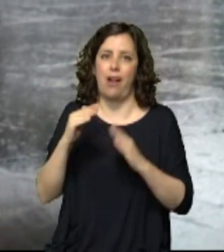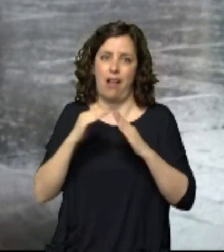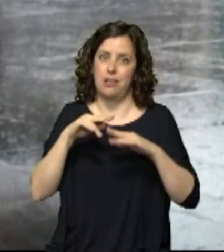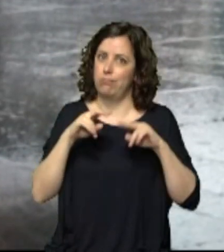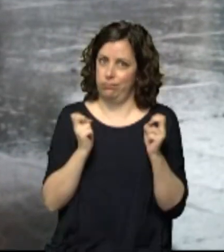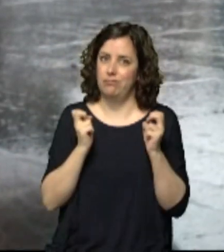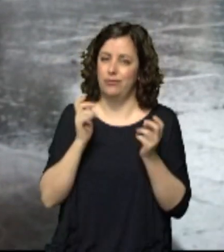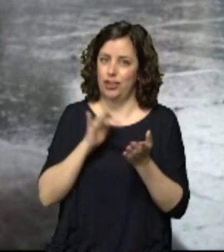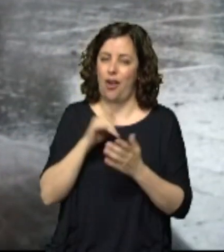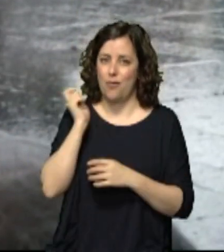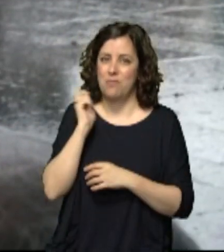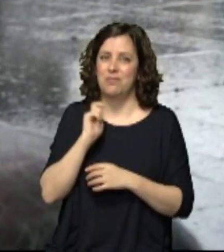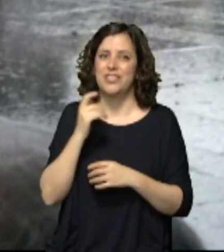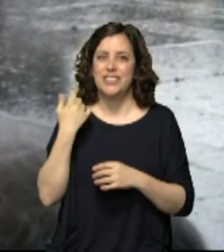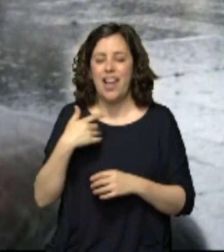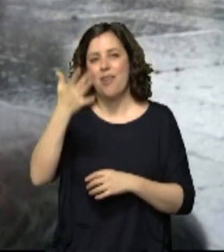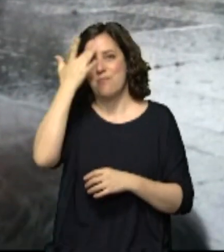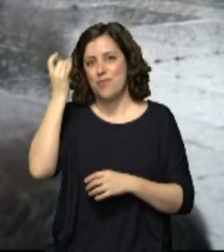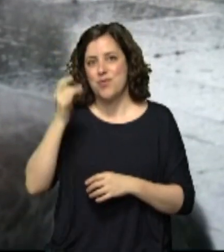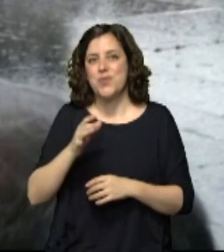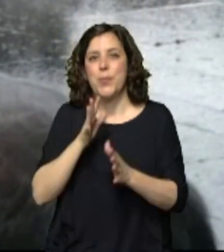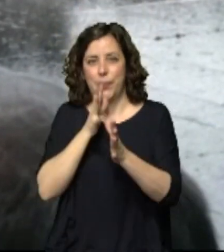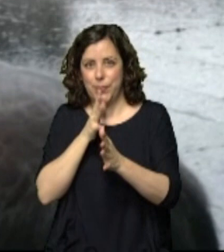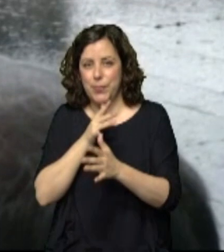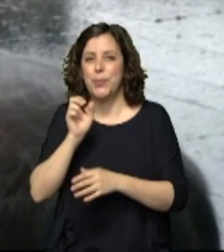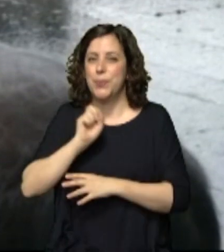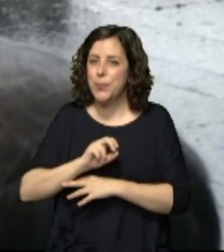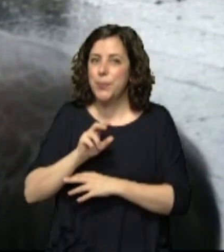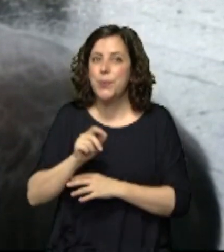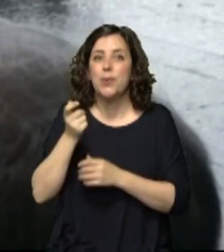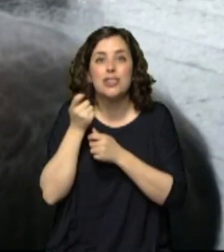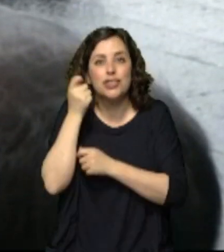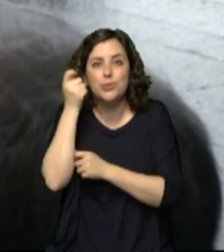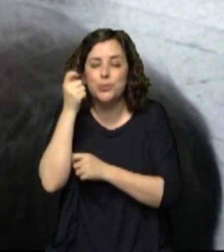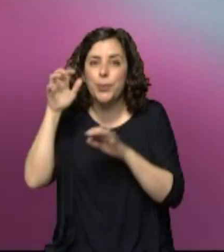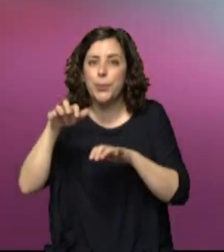en esta plaza tan querida para pamploneses y pamplonesas ha sido todo un regalo para ella.